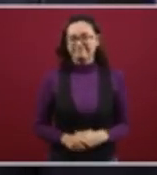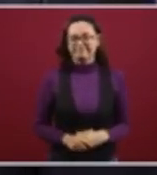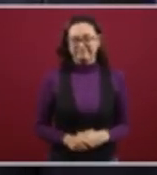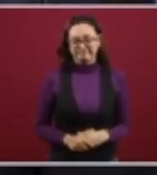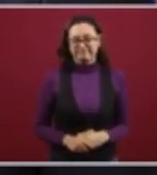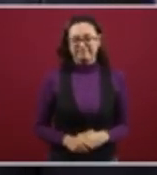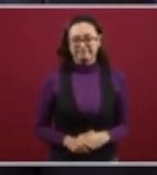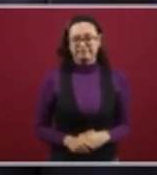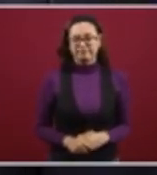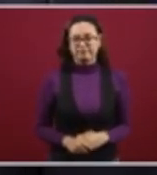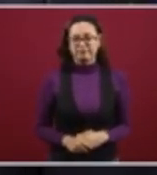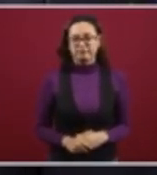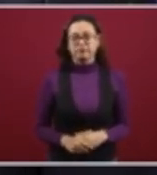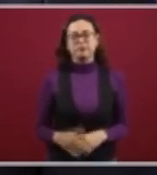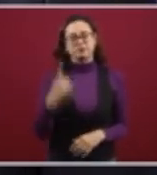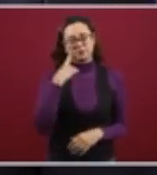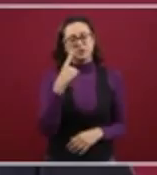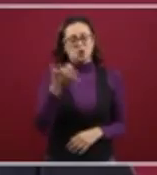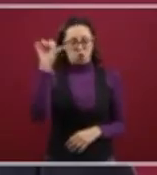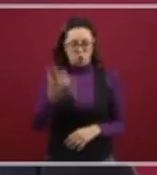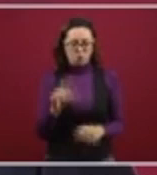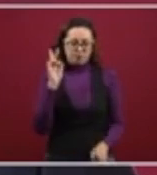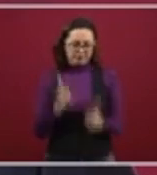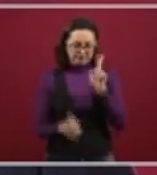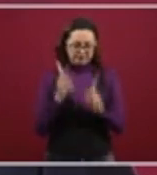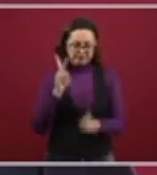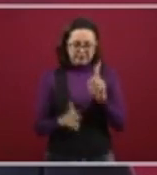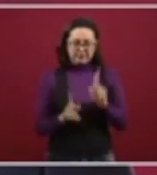Miren, hoy lo hablé, lo dije